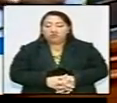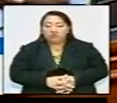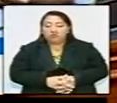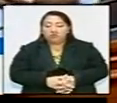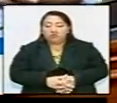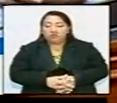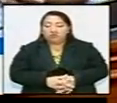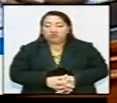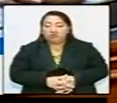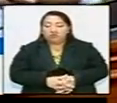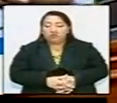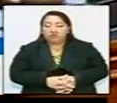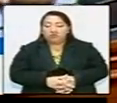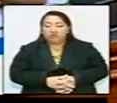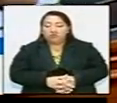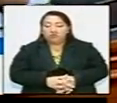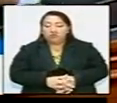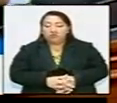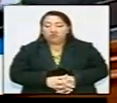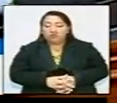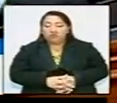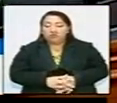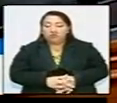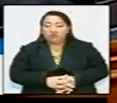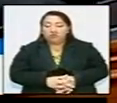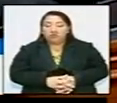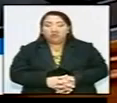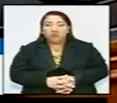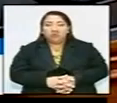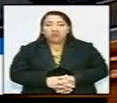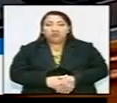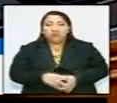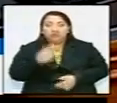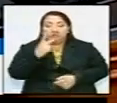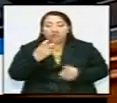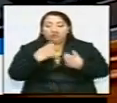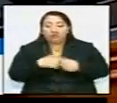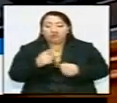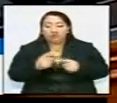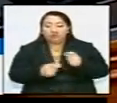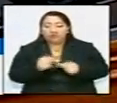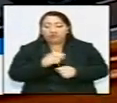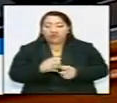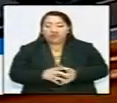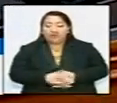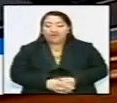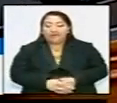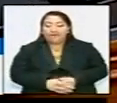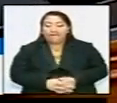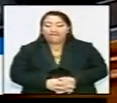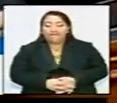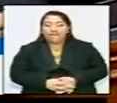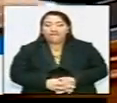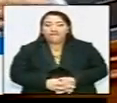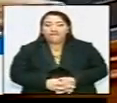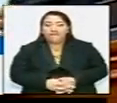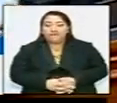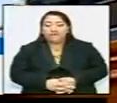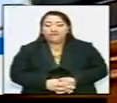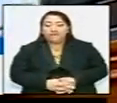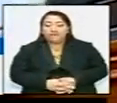Como ustedes podrán ver en las diapositivas, la abogada del denunciante usa un